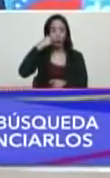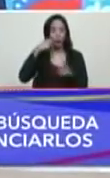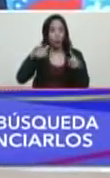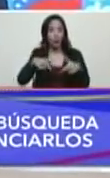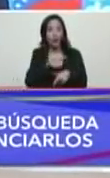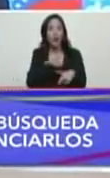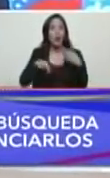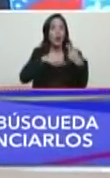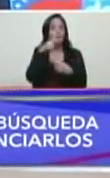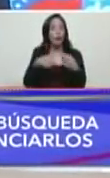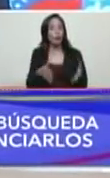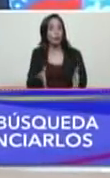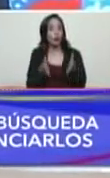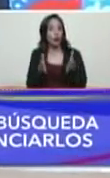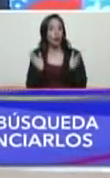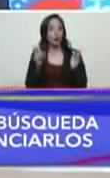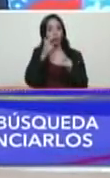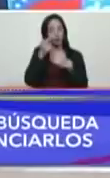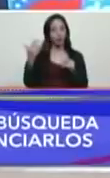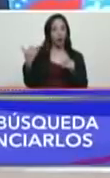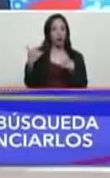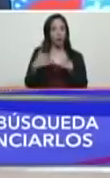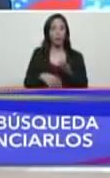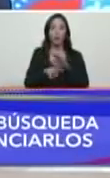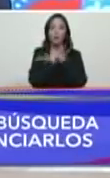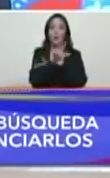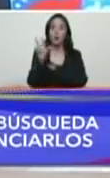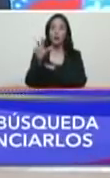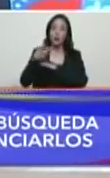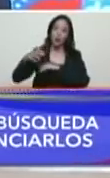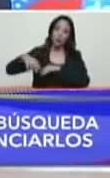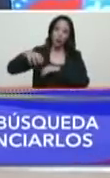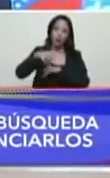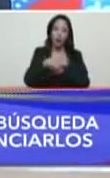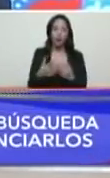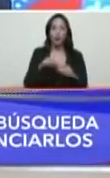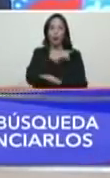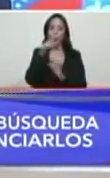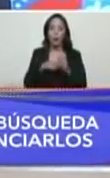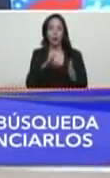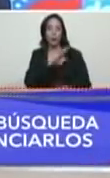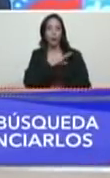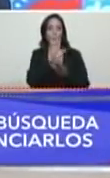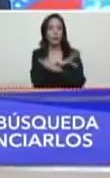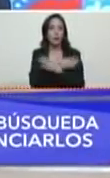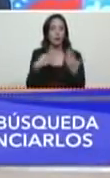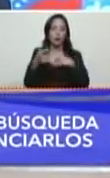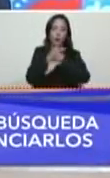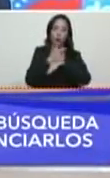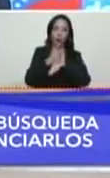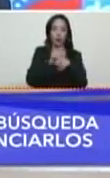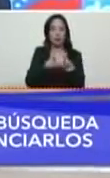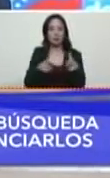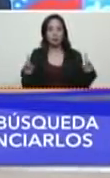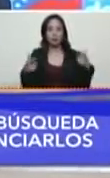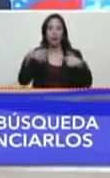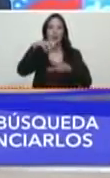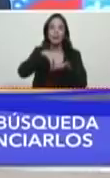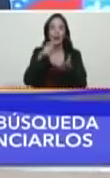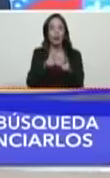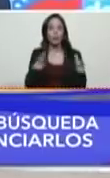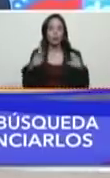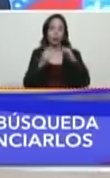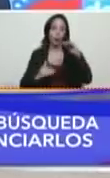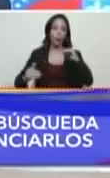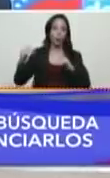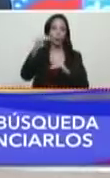ganó y tiene de esos 23, 19 gobernaciones, las más grandes, poderosas e importantes